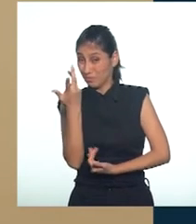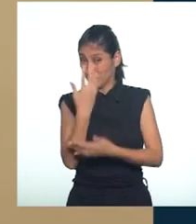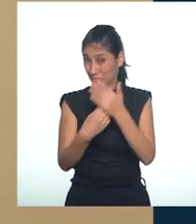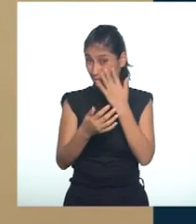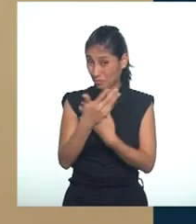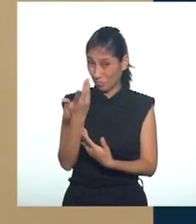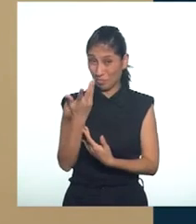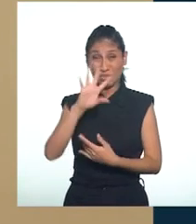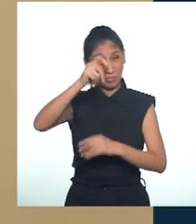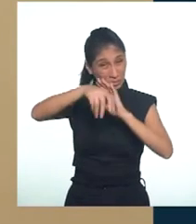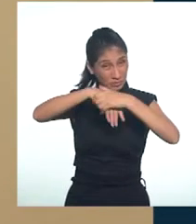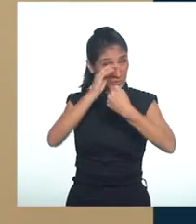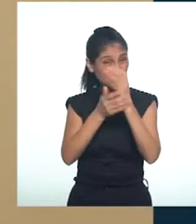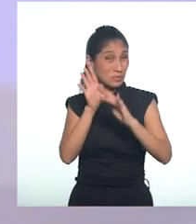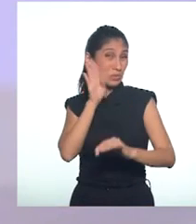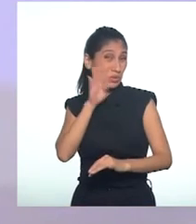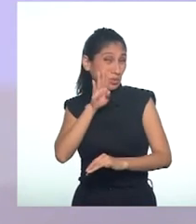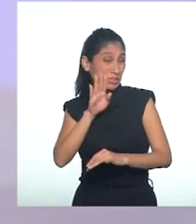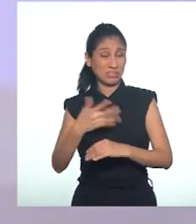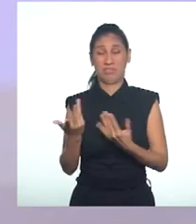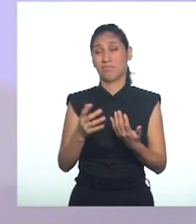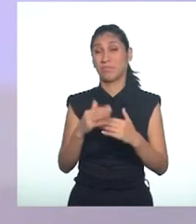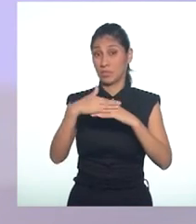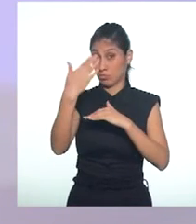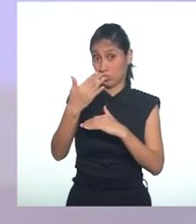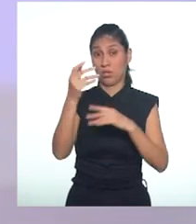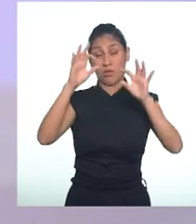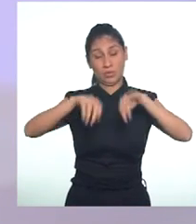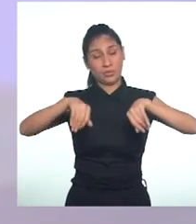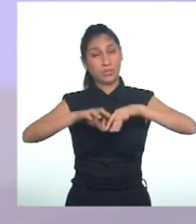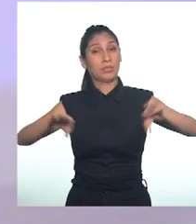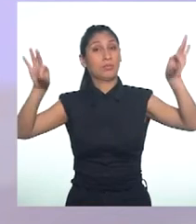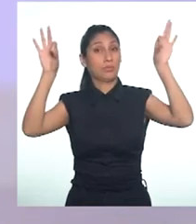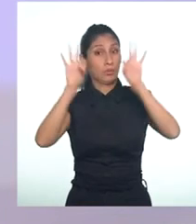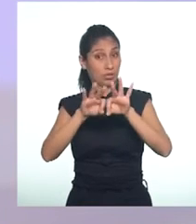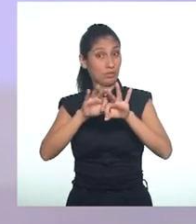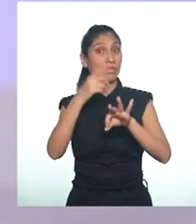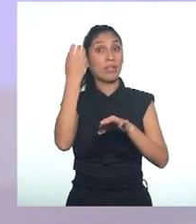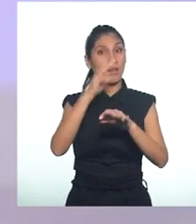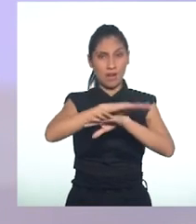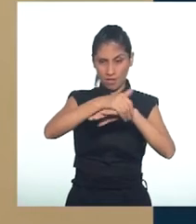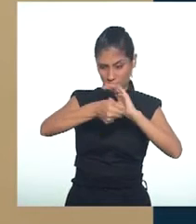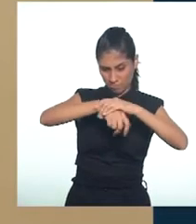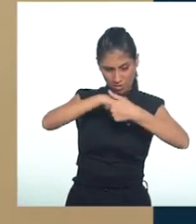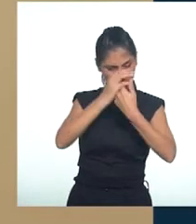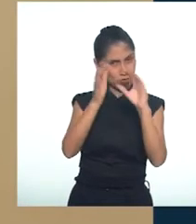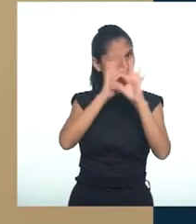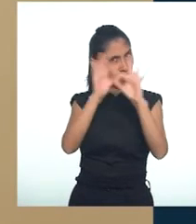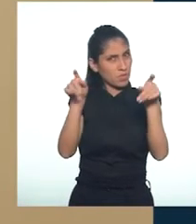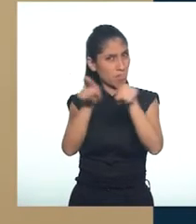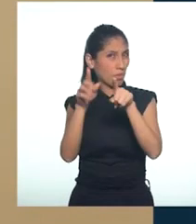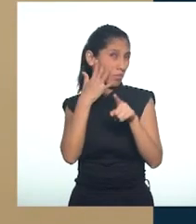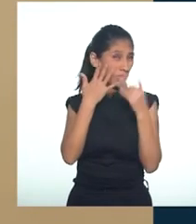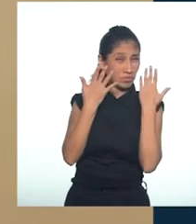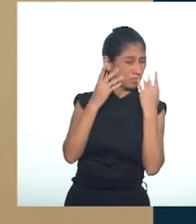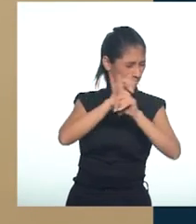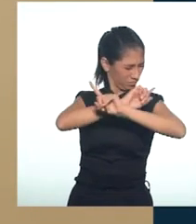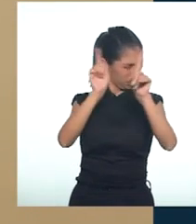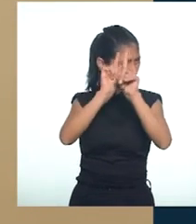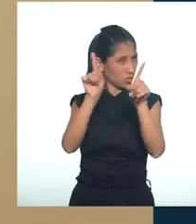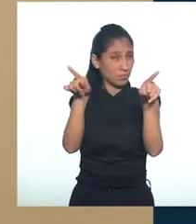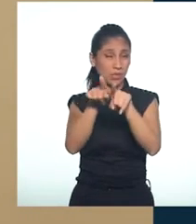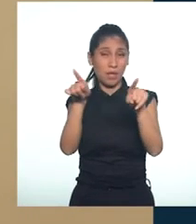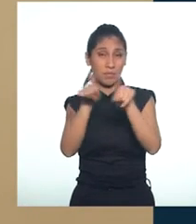boca con las manos sin lavar. Manos limpias y evitemos tocarnos las caritas. Además, no olvidemos que